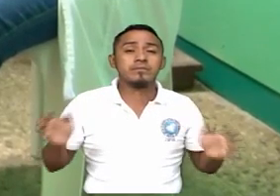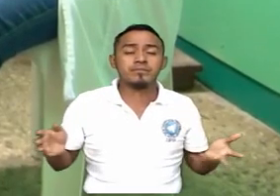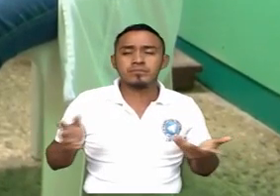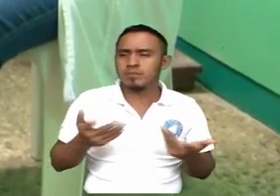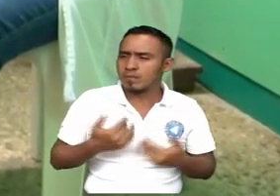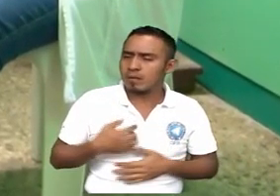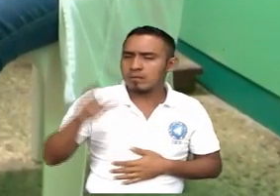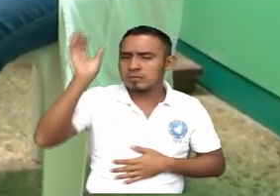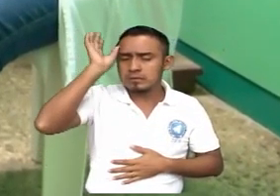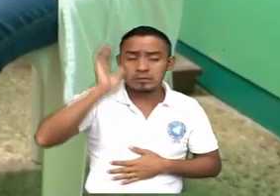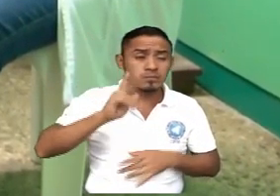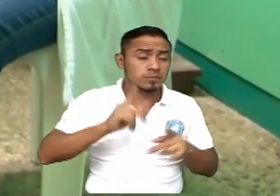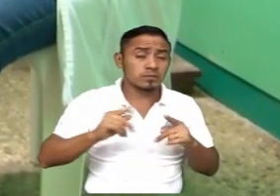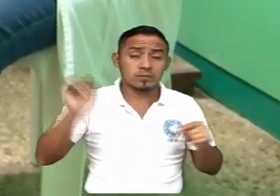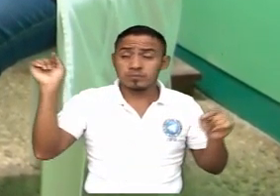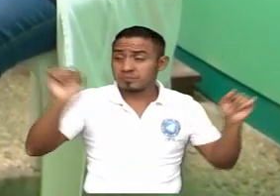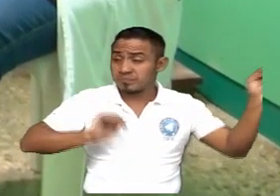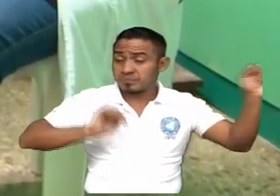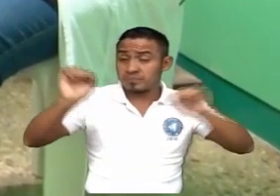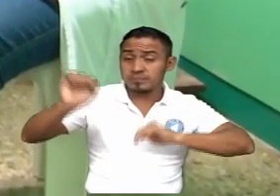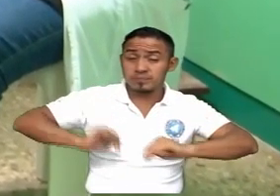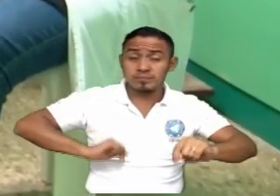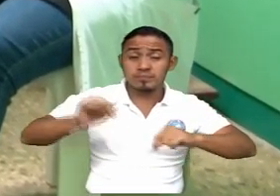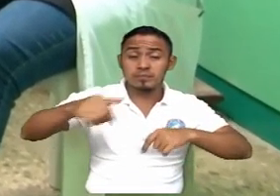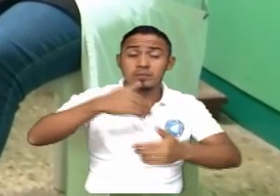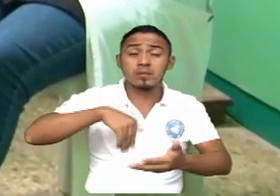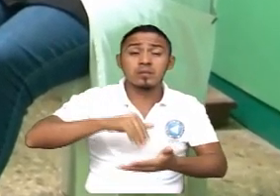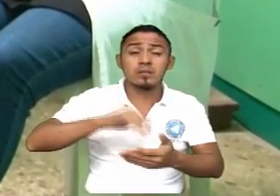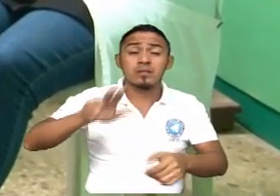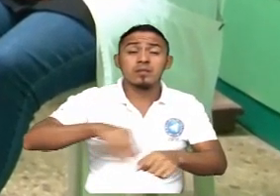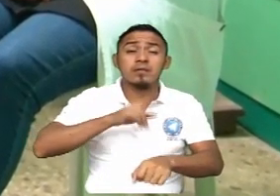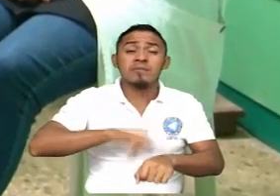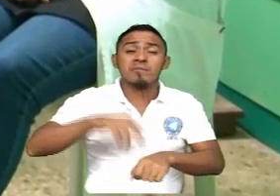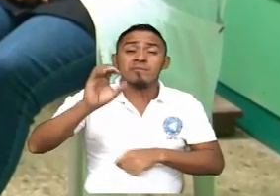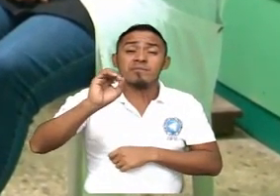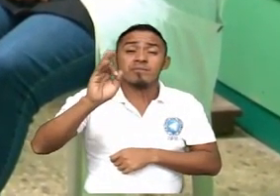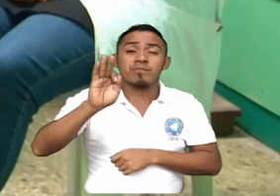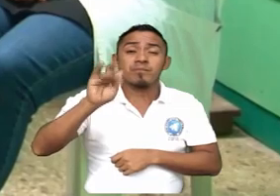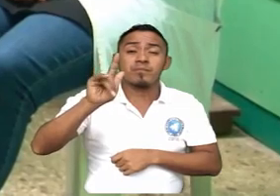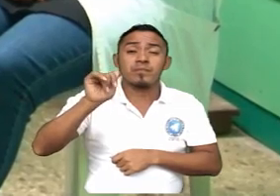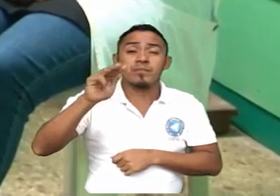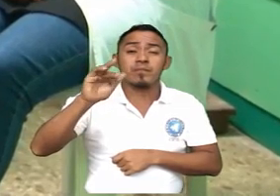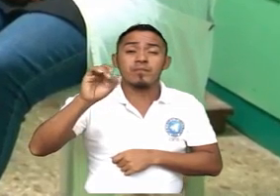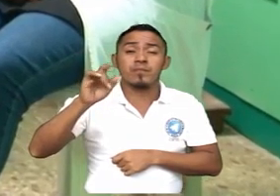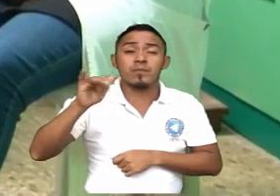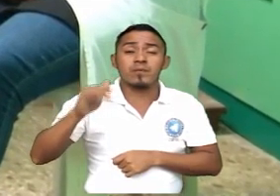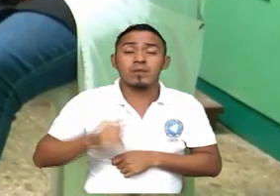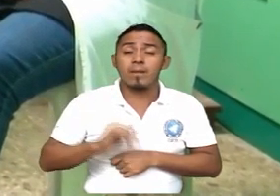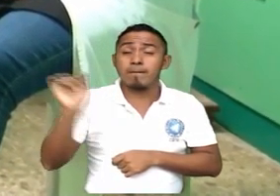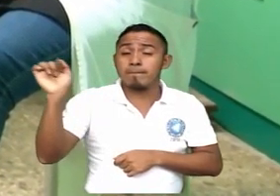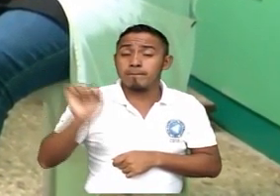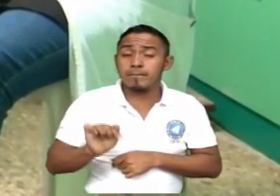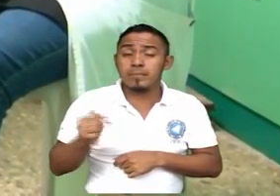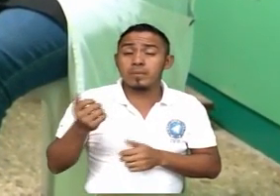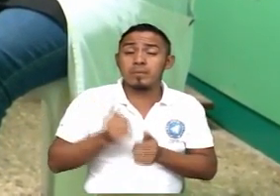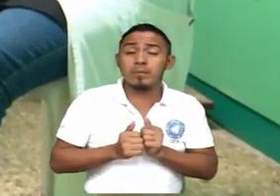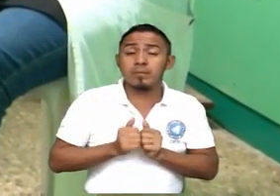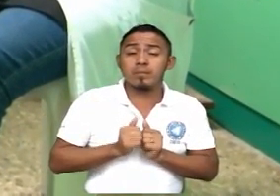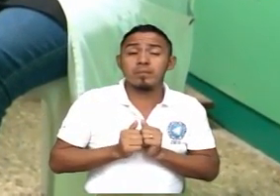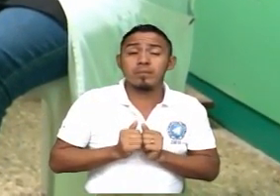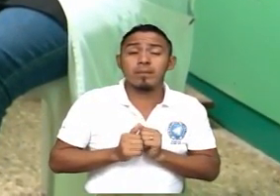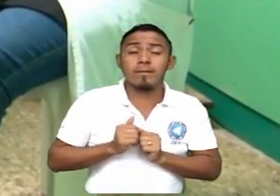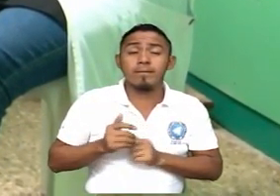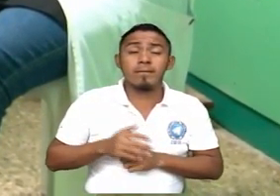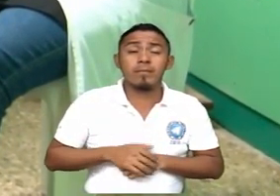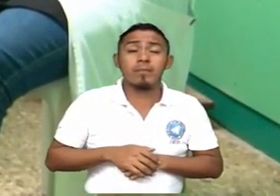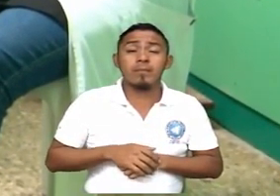la mayoría de los pacientes que vienen aquí el Centro Nacional de Oftalmología vienen por estos problemas, por glaucoma y